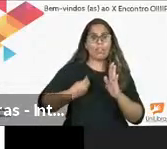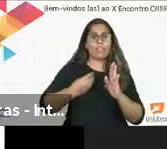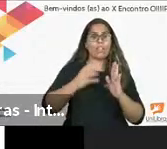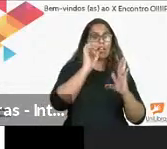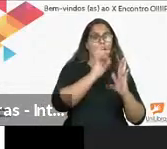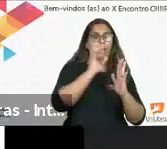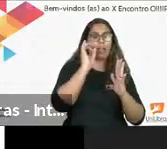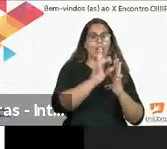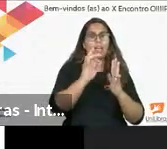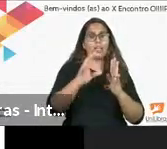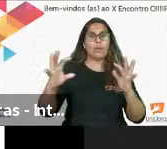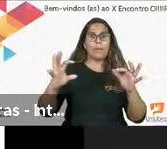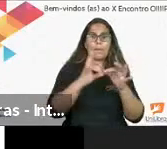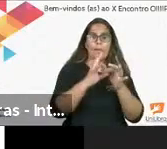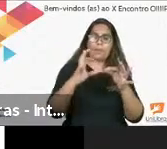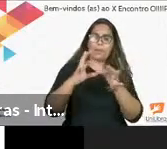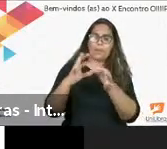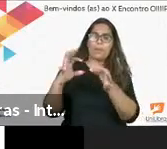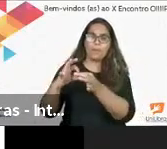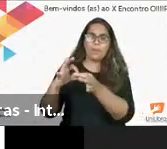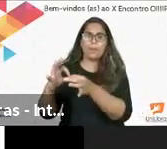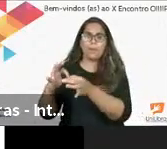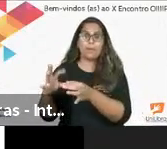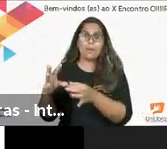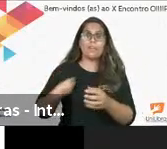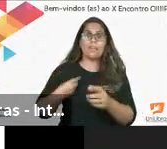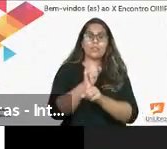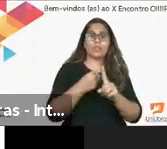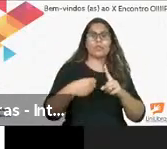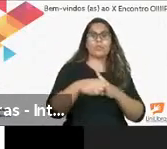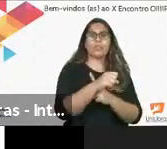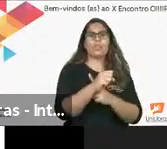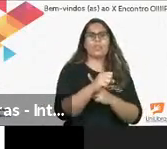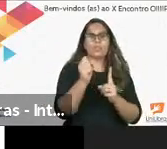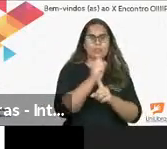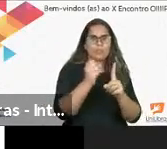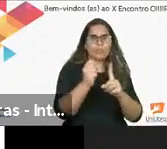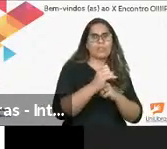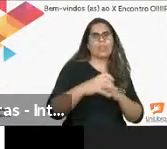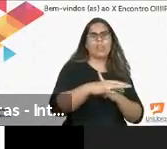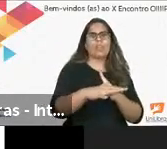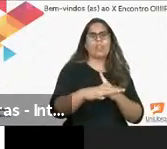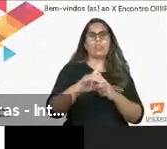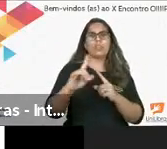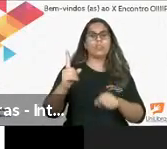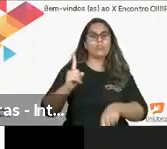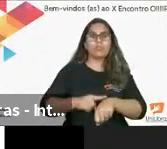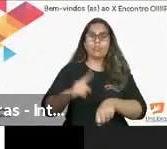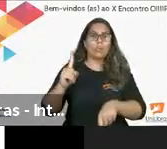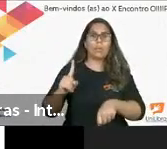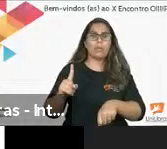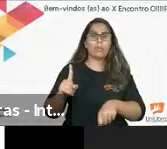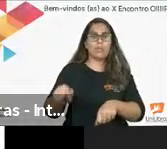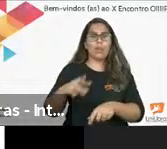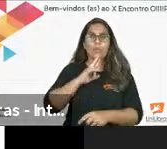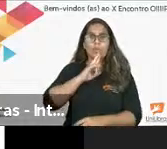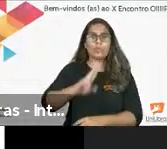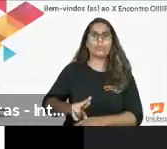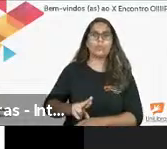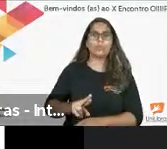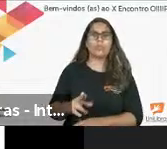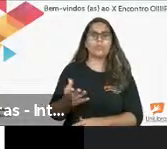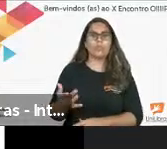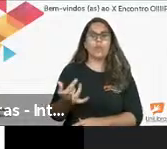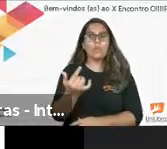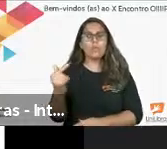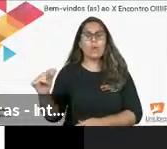estos. Y si este encuentro se da, eso deriva, es el inicio de una situación de deriva que llega hasta este punto, y